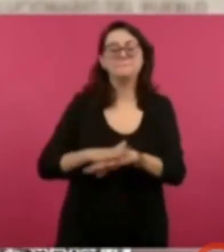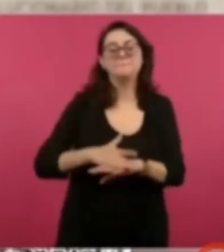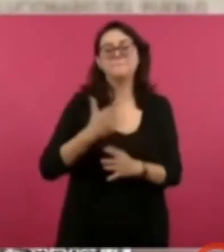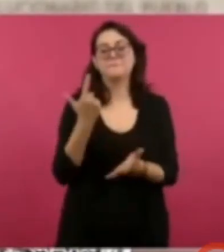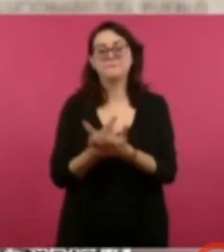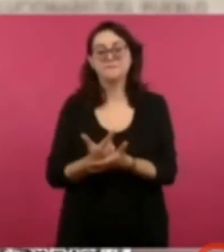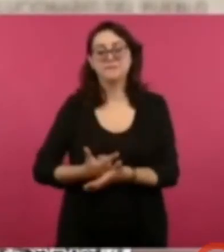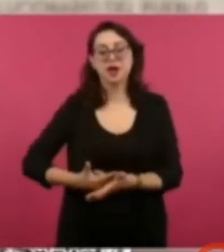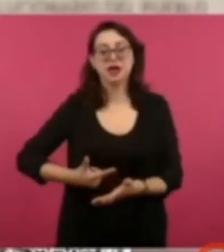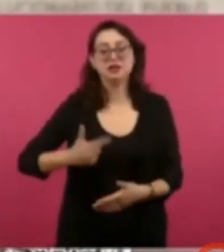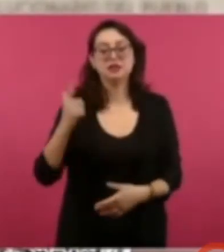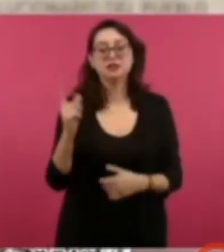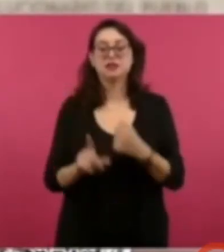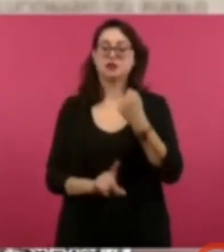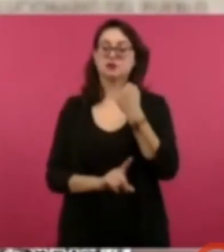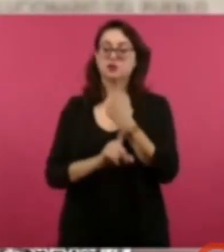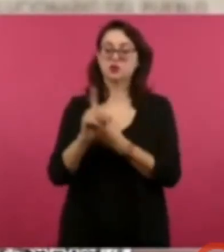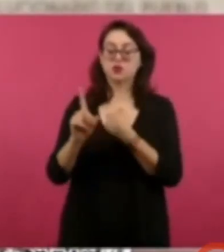de inseguridad